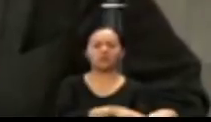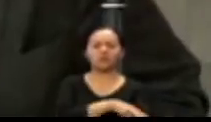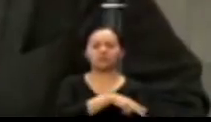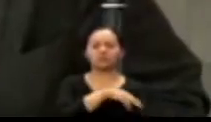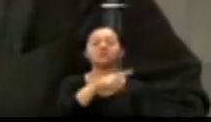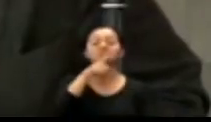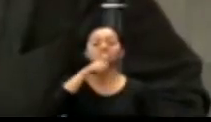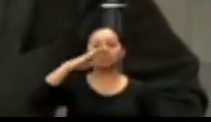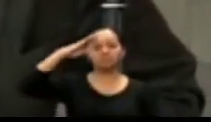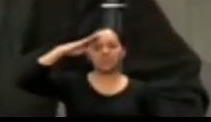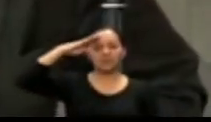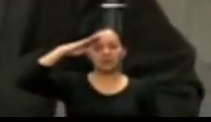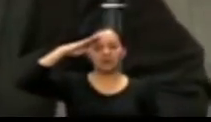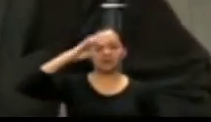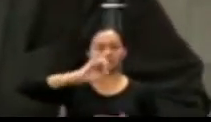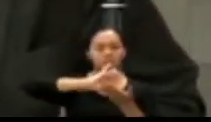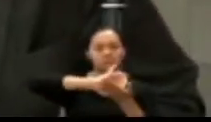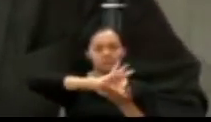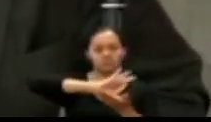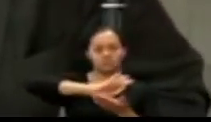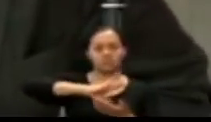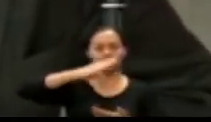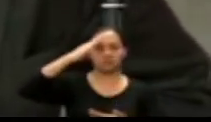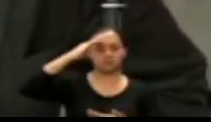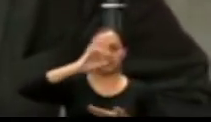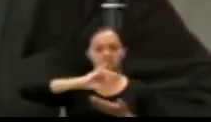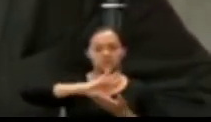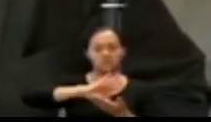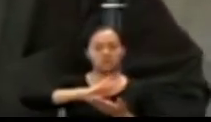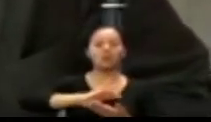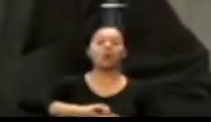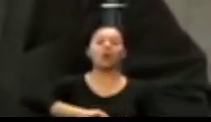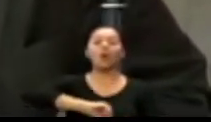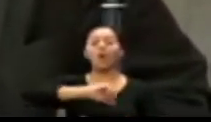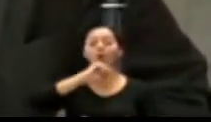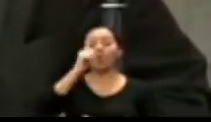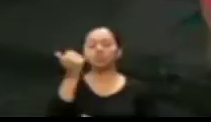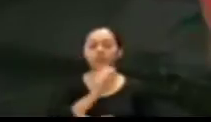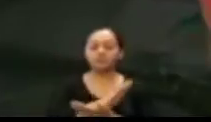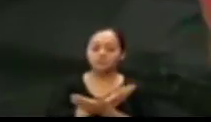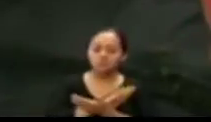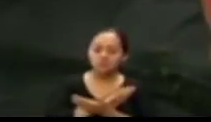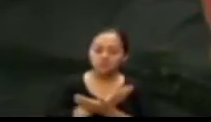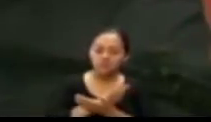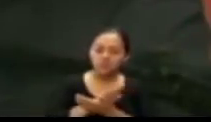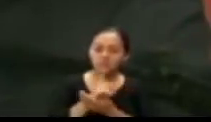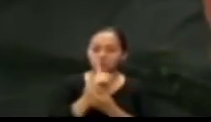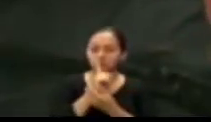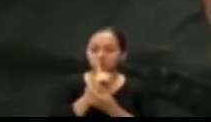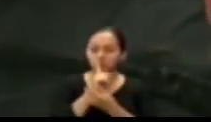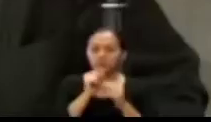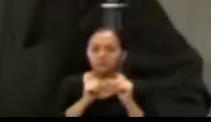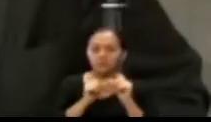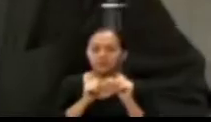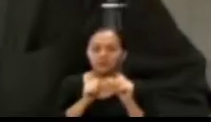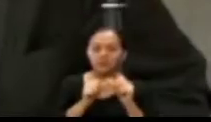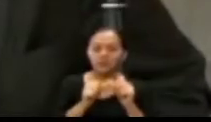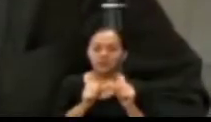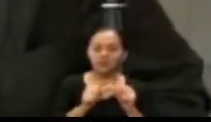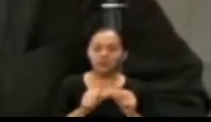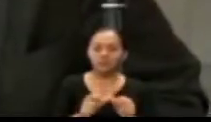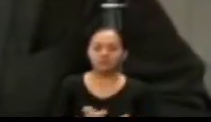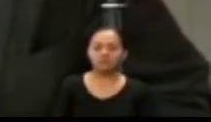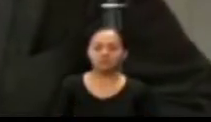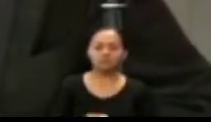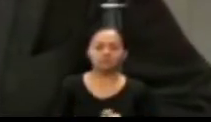del viejo estilo, ¿no? Existe un golpe suavecito y permanente. El golpe blando, como se lo conoce. Exacto, ahora, que estamos viviendo nosotros en Europa,